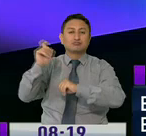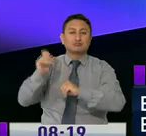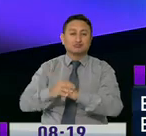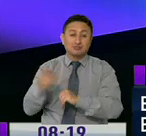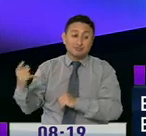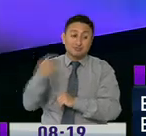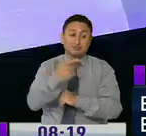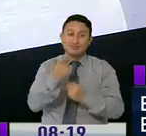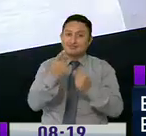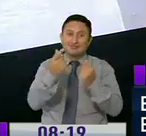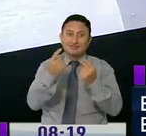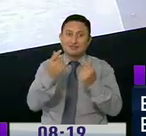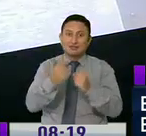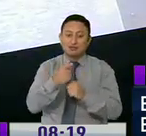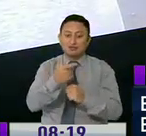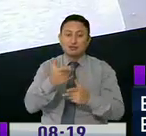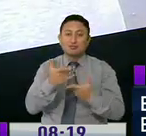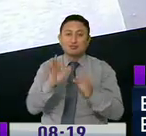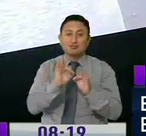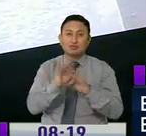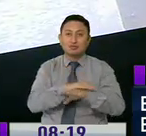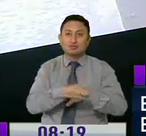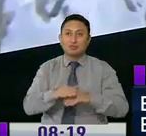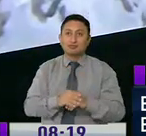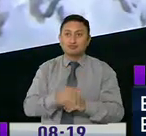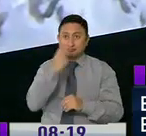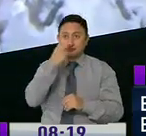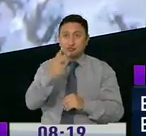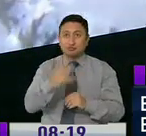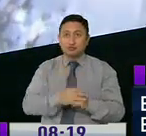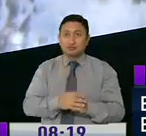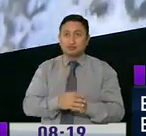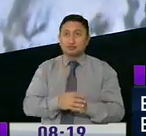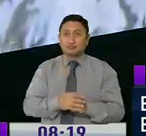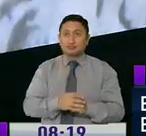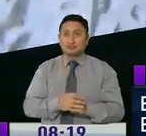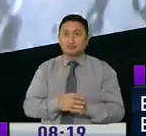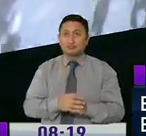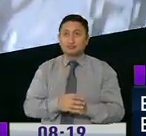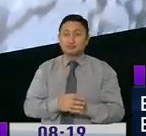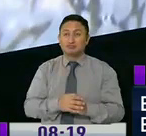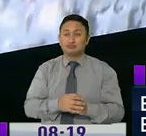ahí rápidamente la intervención. Miren cómo está esto, pues...